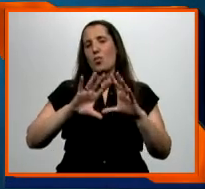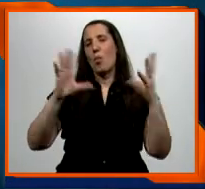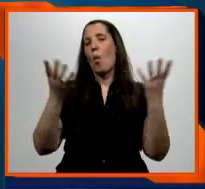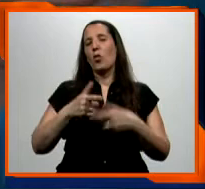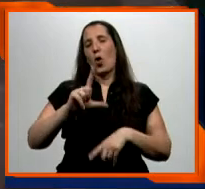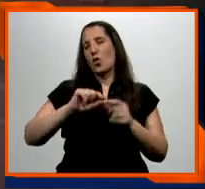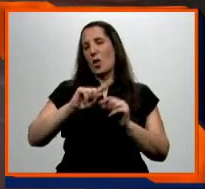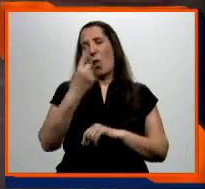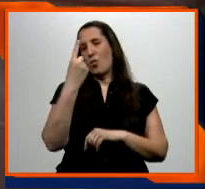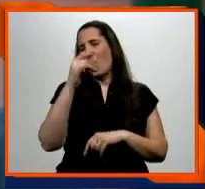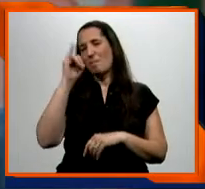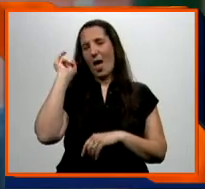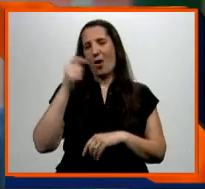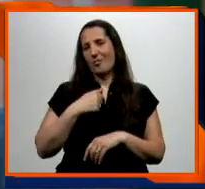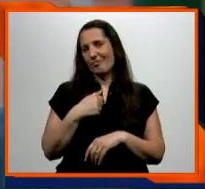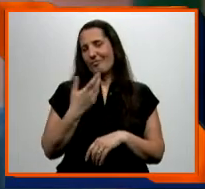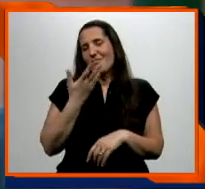mundo, porque